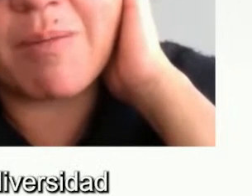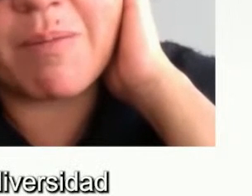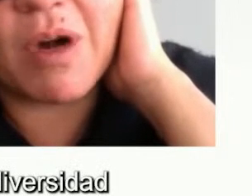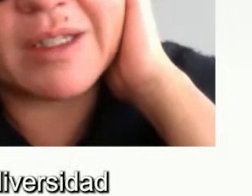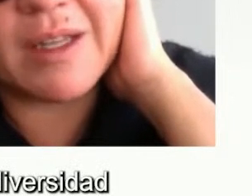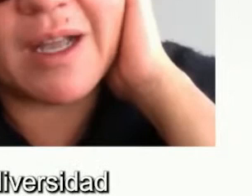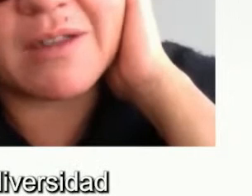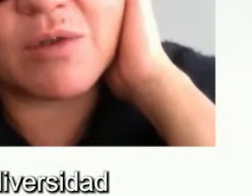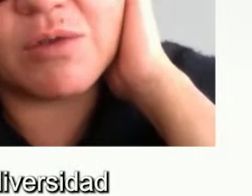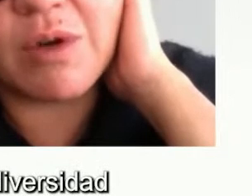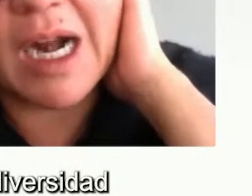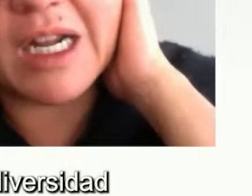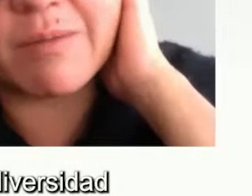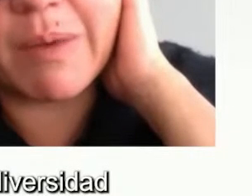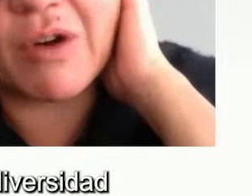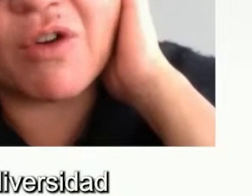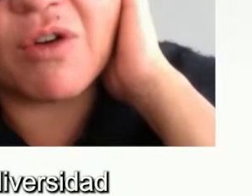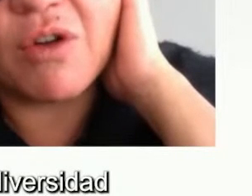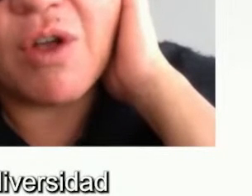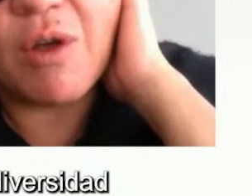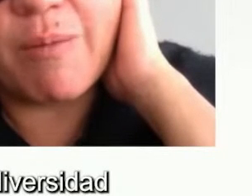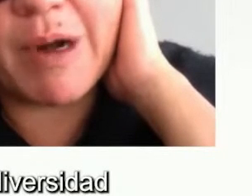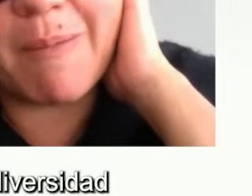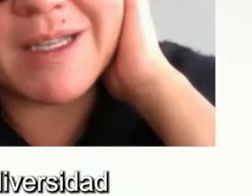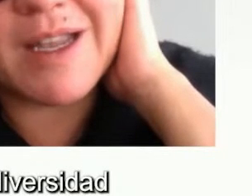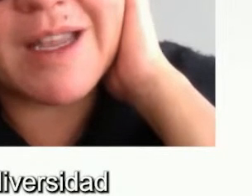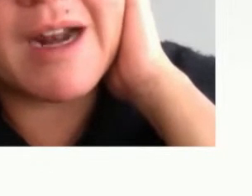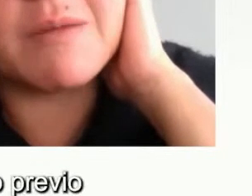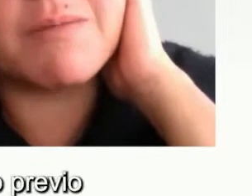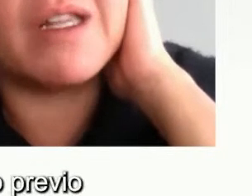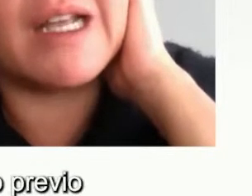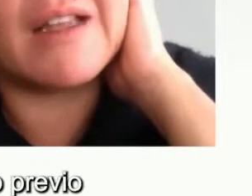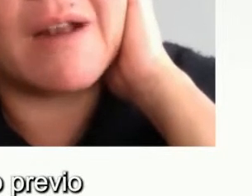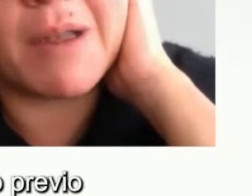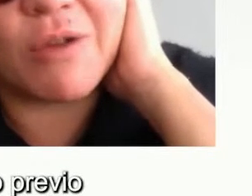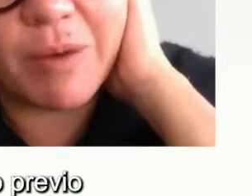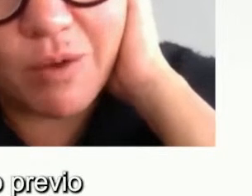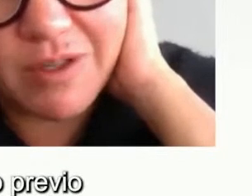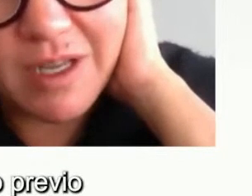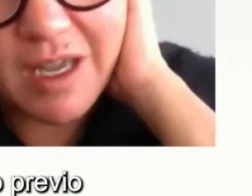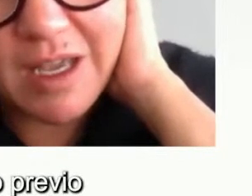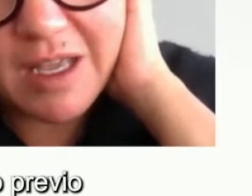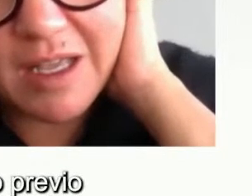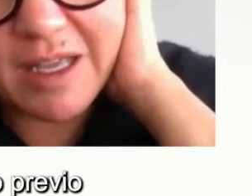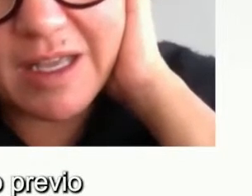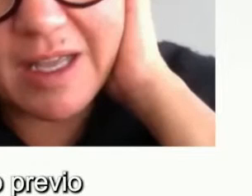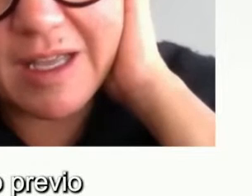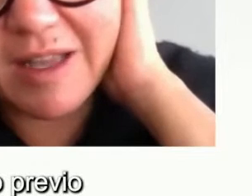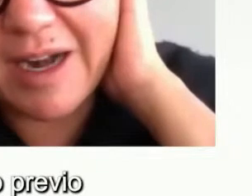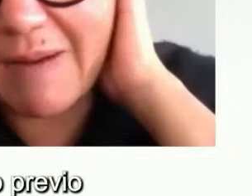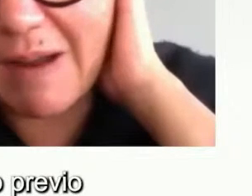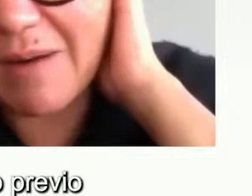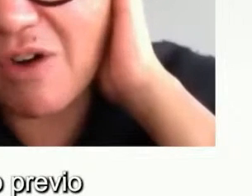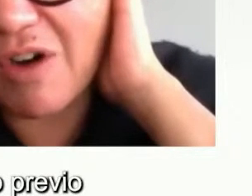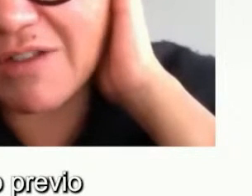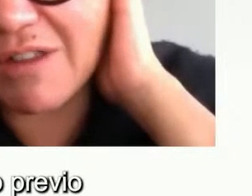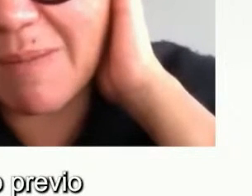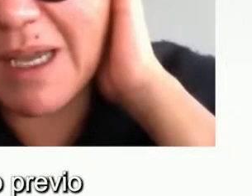de políticas culturales, pero más allá de las políticas, el paso previo que tiene que ver con esto también